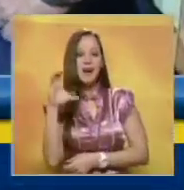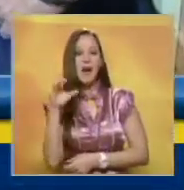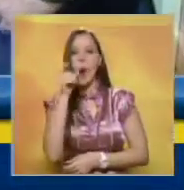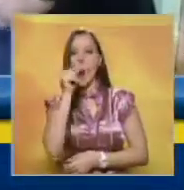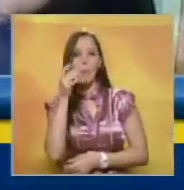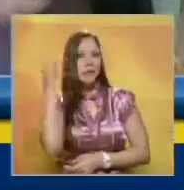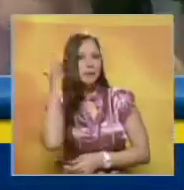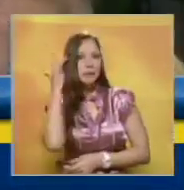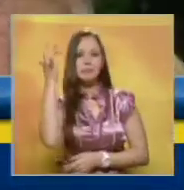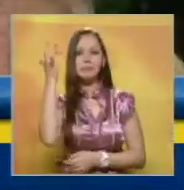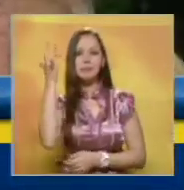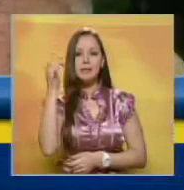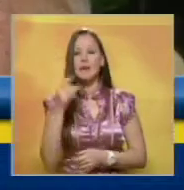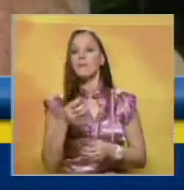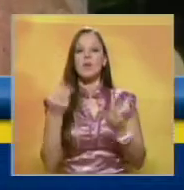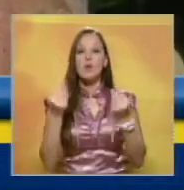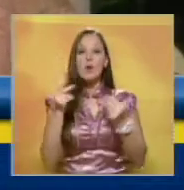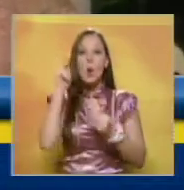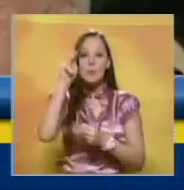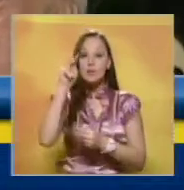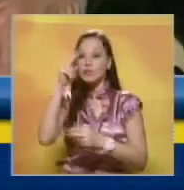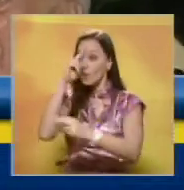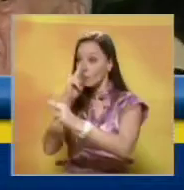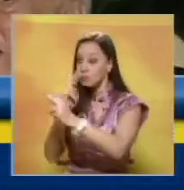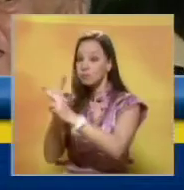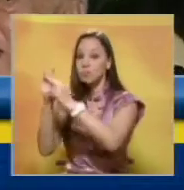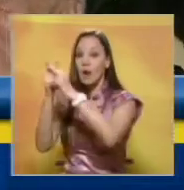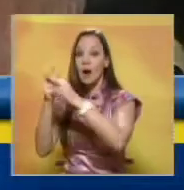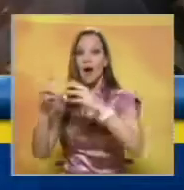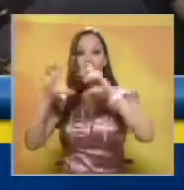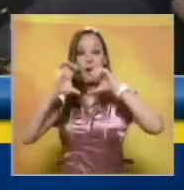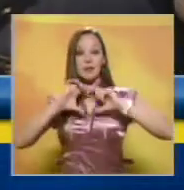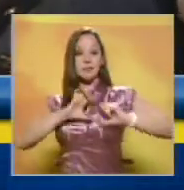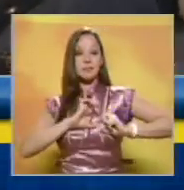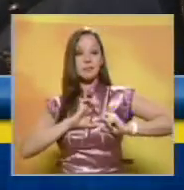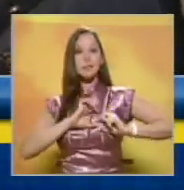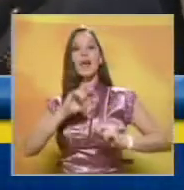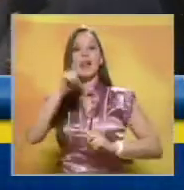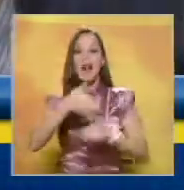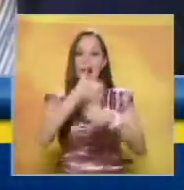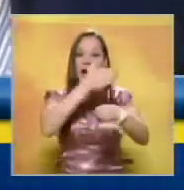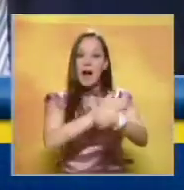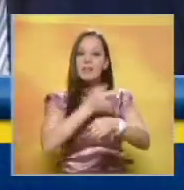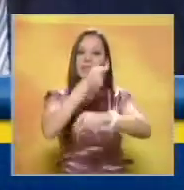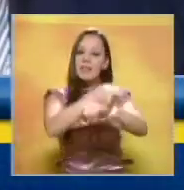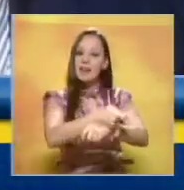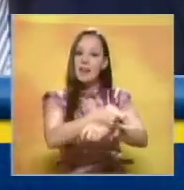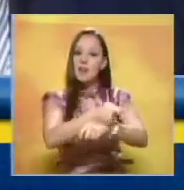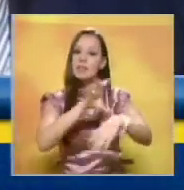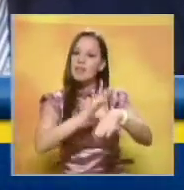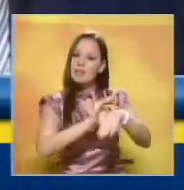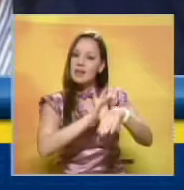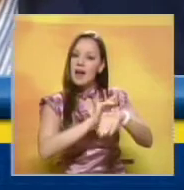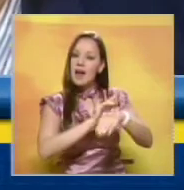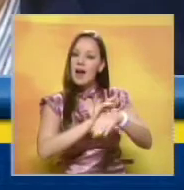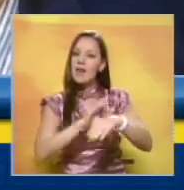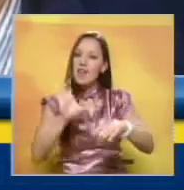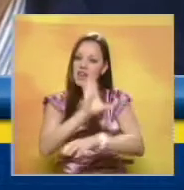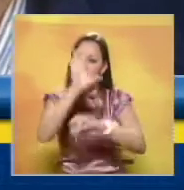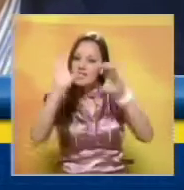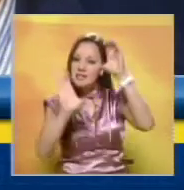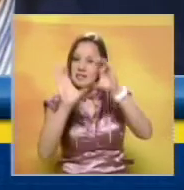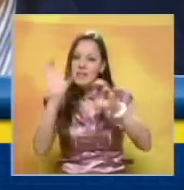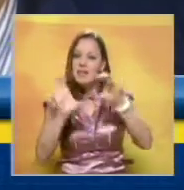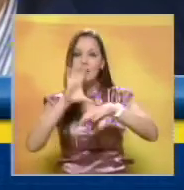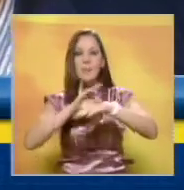lo que le valió el reconocimiento de sus profesores y menciones honoríficas, incluso antes de graduarse como doctor en Ciencias Médicas de la